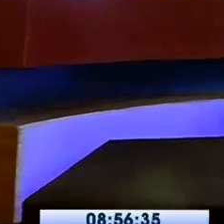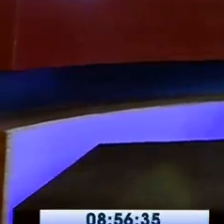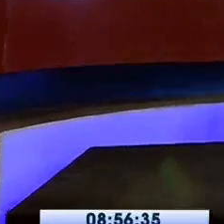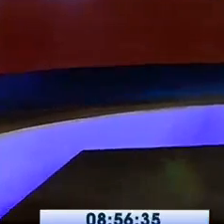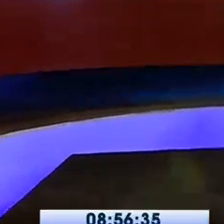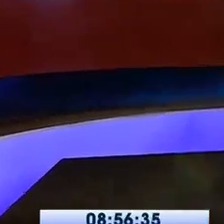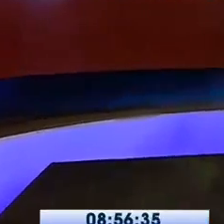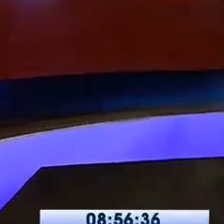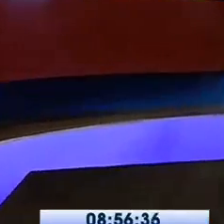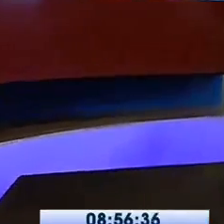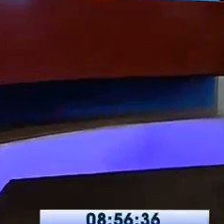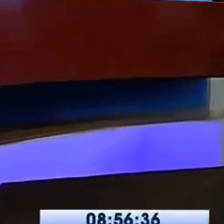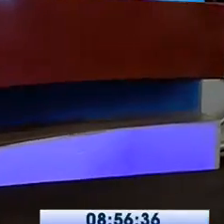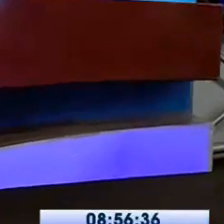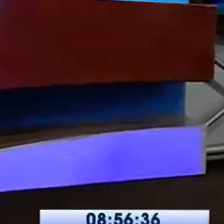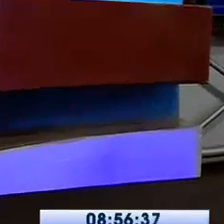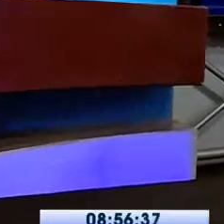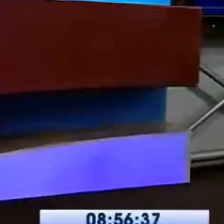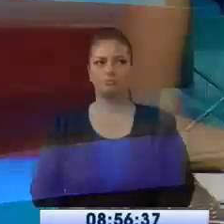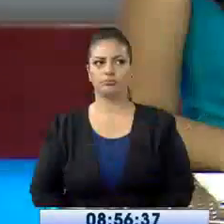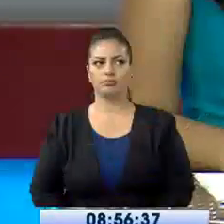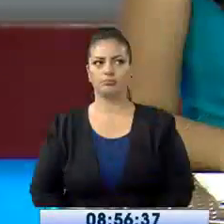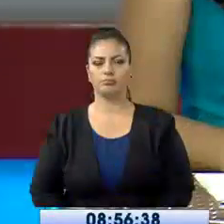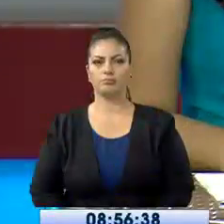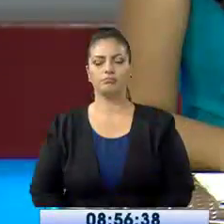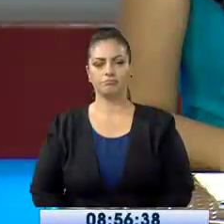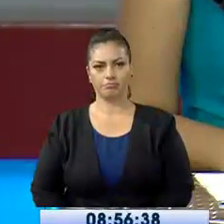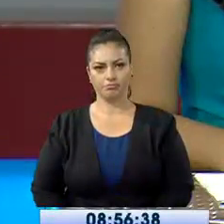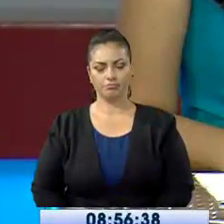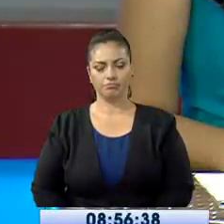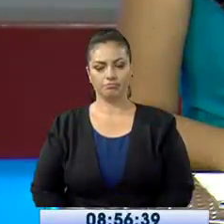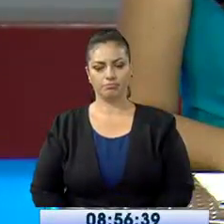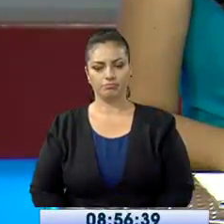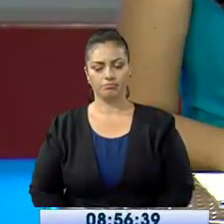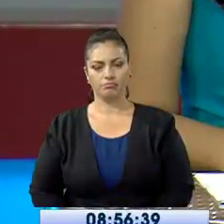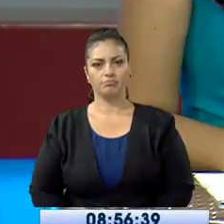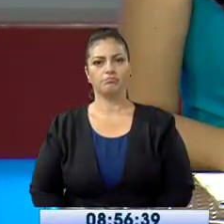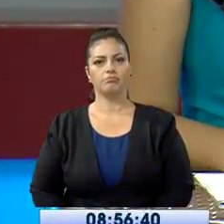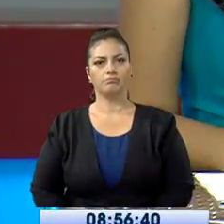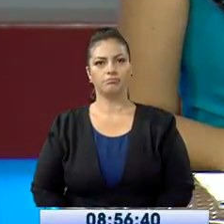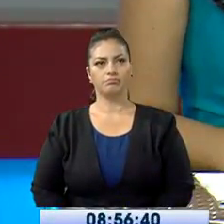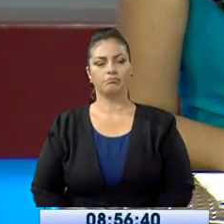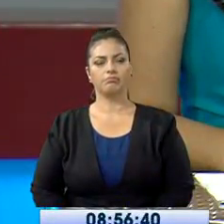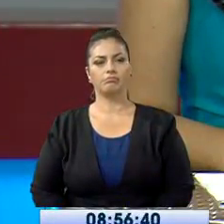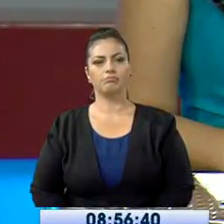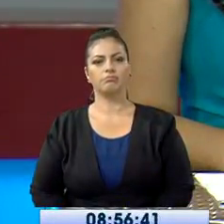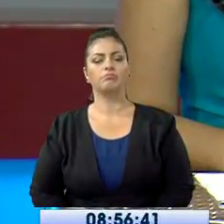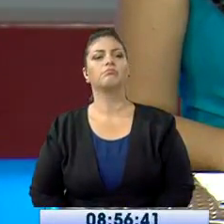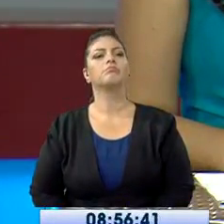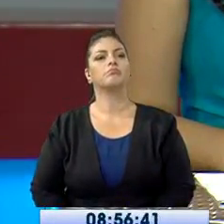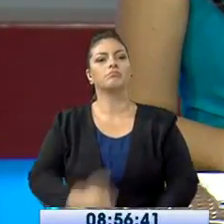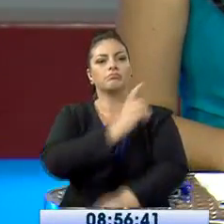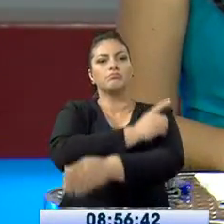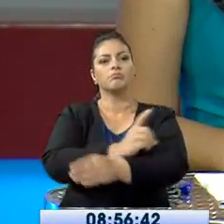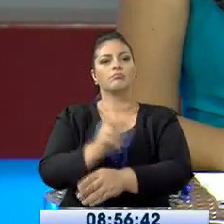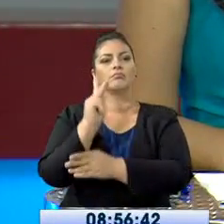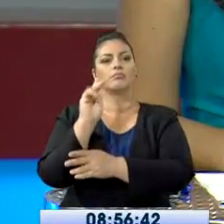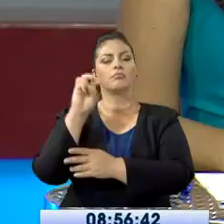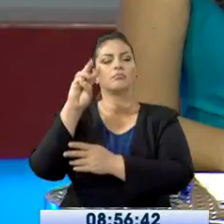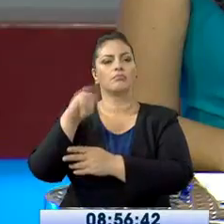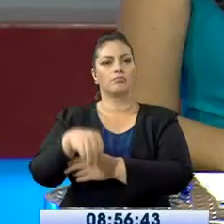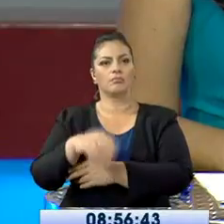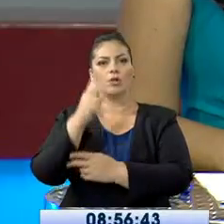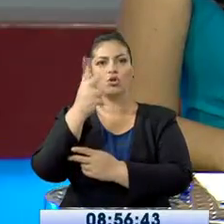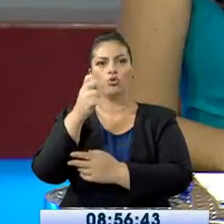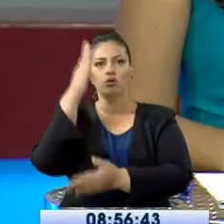por poco cobra la vida de una mujer de la tercera edad. El flagelo se registró en un sector del kilómetro 2.5 de la vía Daule.